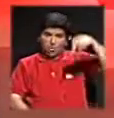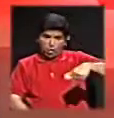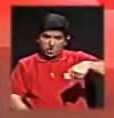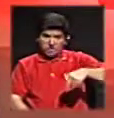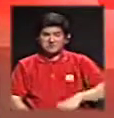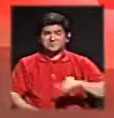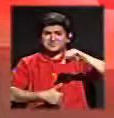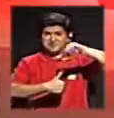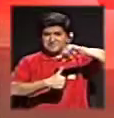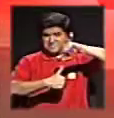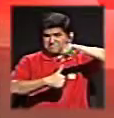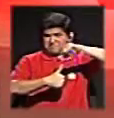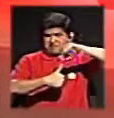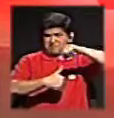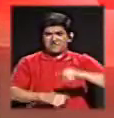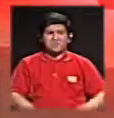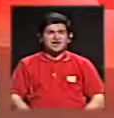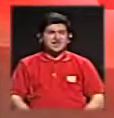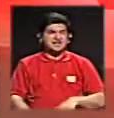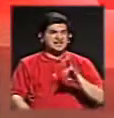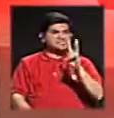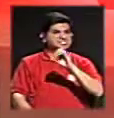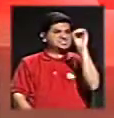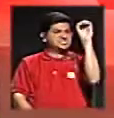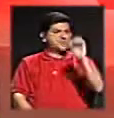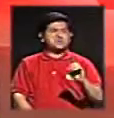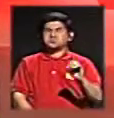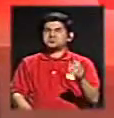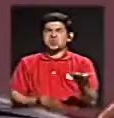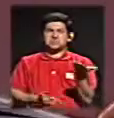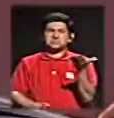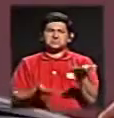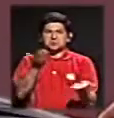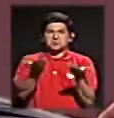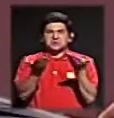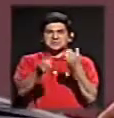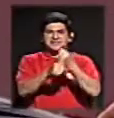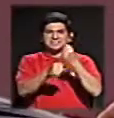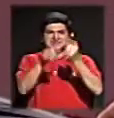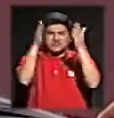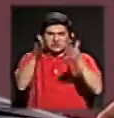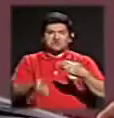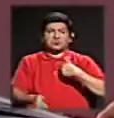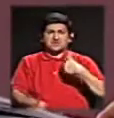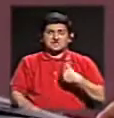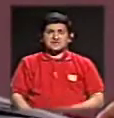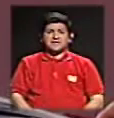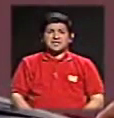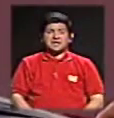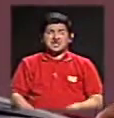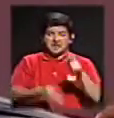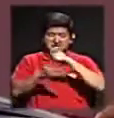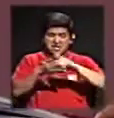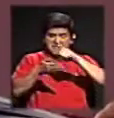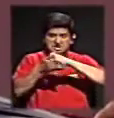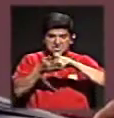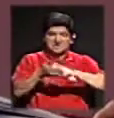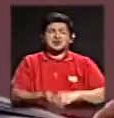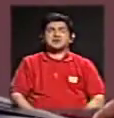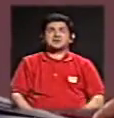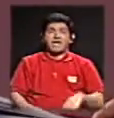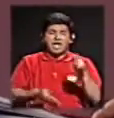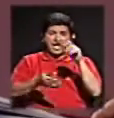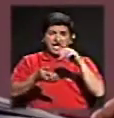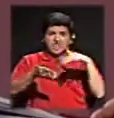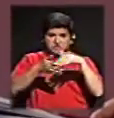en Centroamérica cerca del 60% de la fuerza de trabajo tiene primaria completa o menos, o